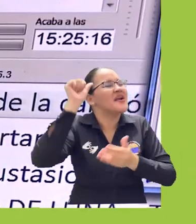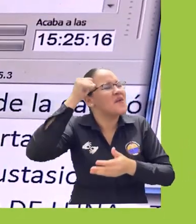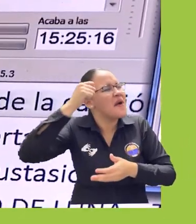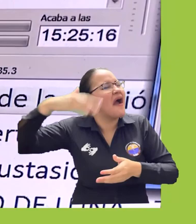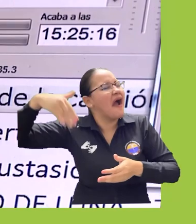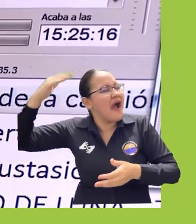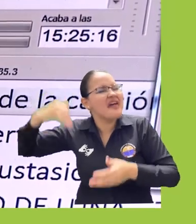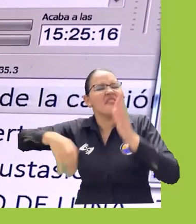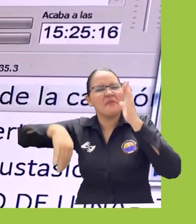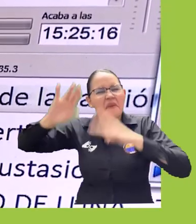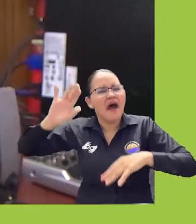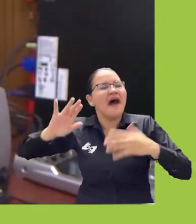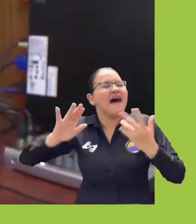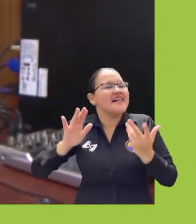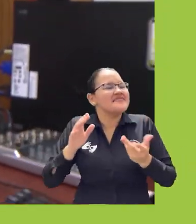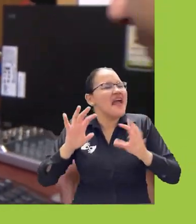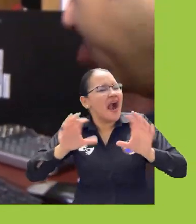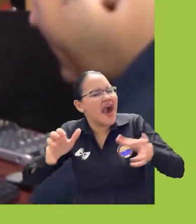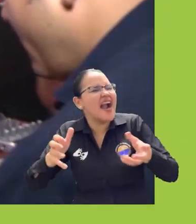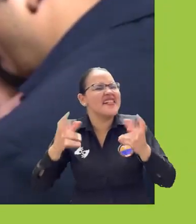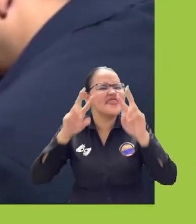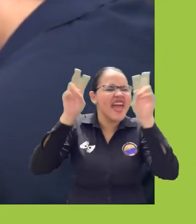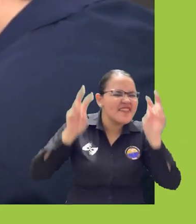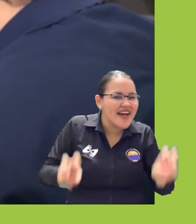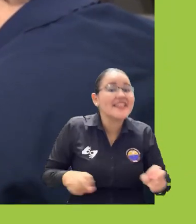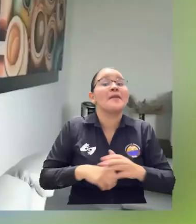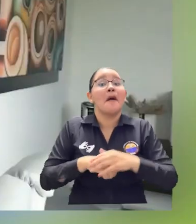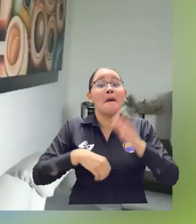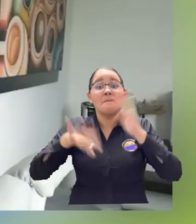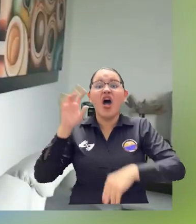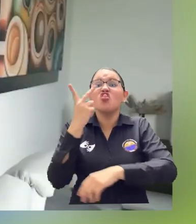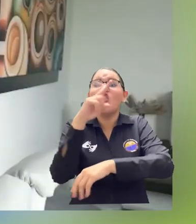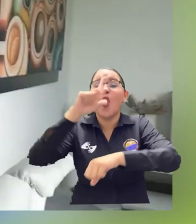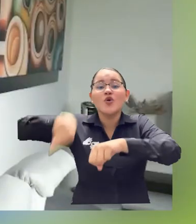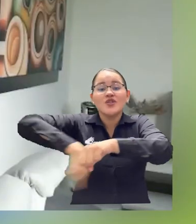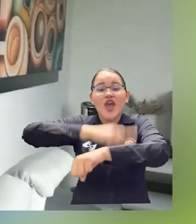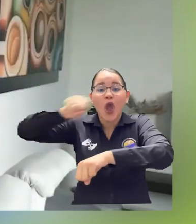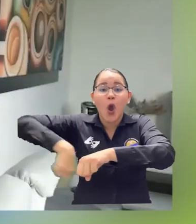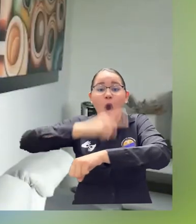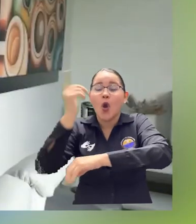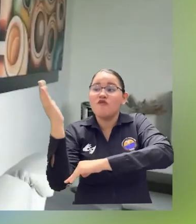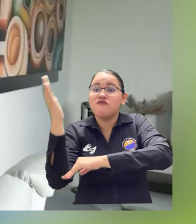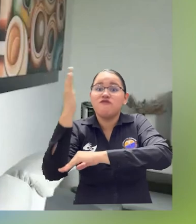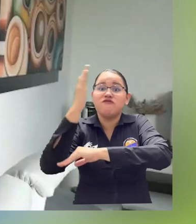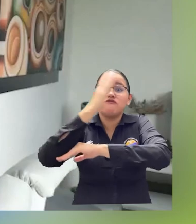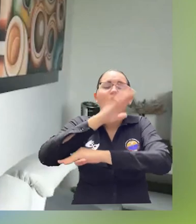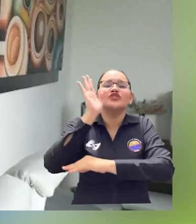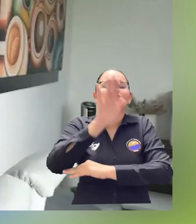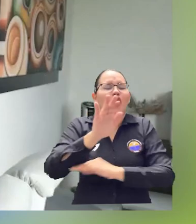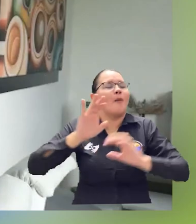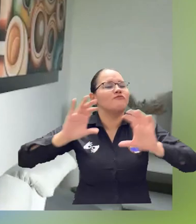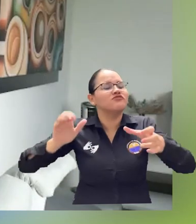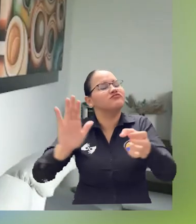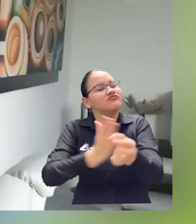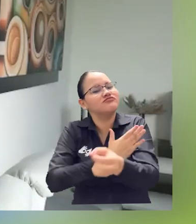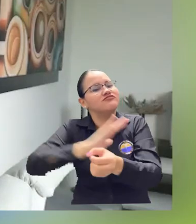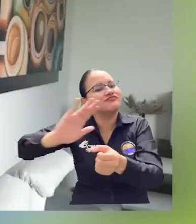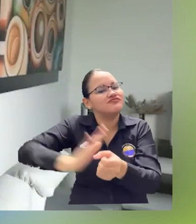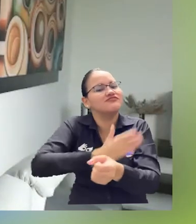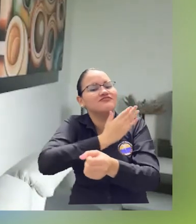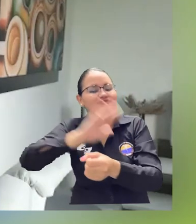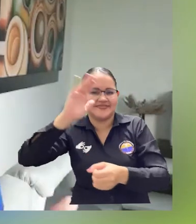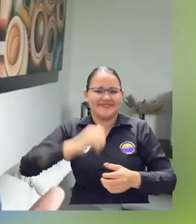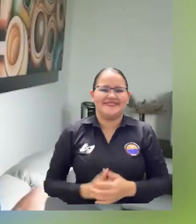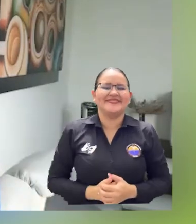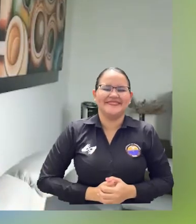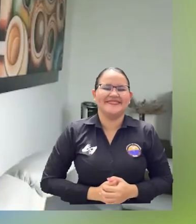musical especial a través de 12 horas continuas. Nos ha tomado esta celebración en medio de una cuarentena